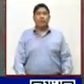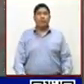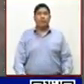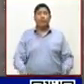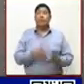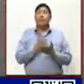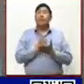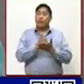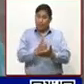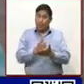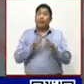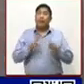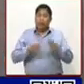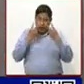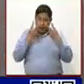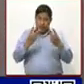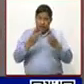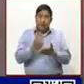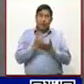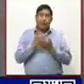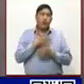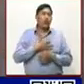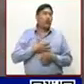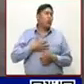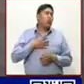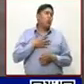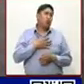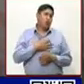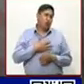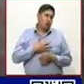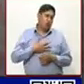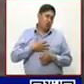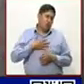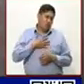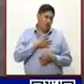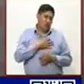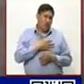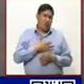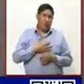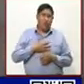Te vamos a ayudar. La gente te va a ver y te va a ayudar. Por favor, ¿ya? Papito.